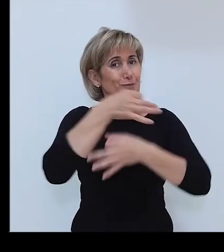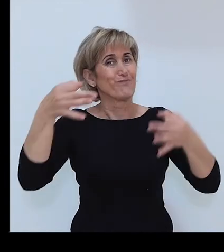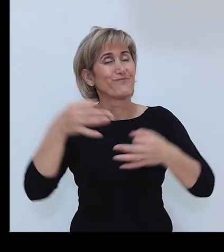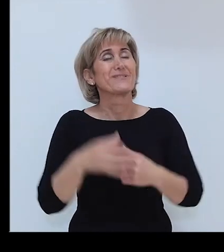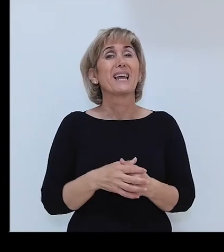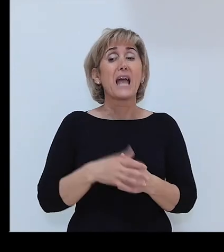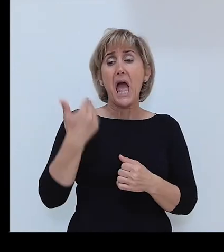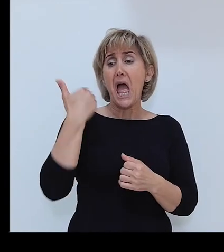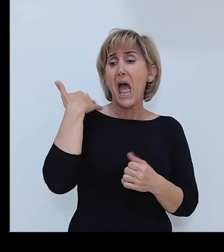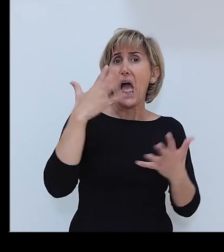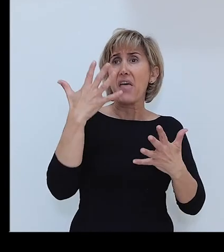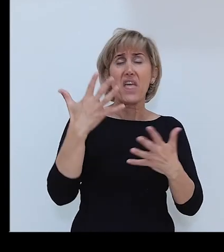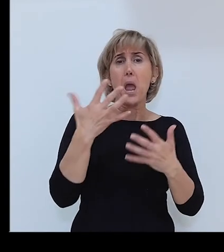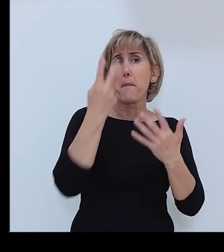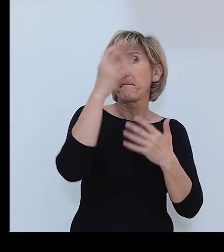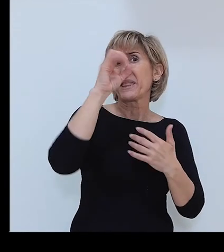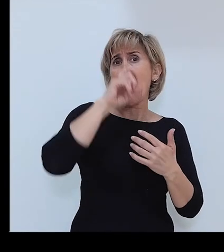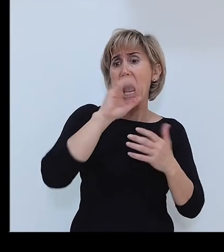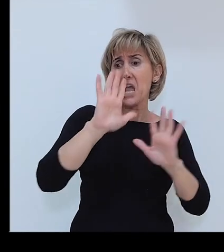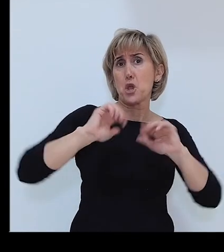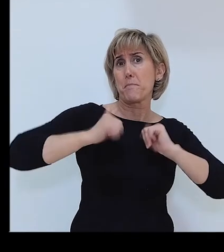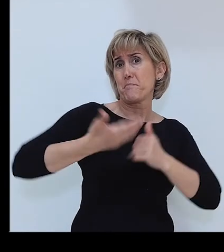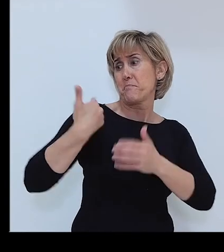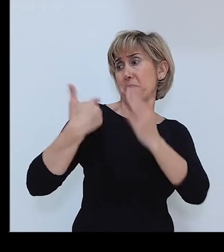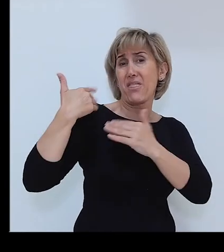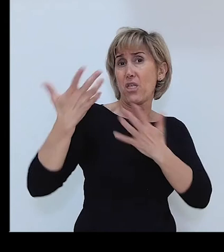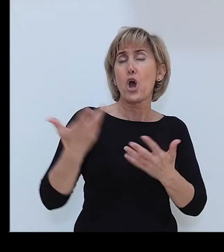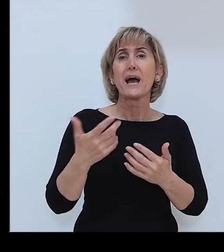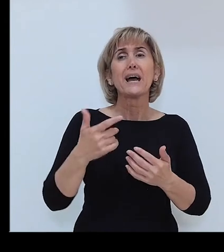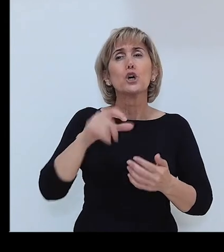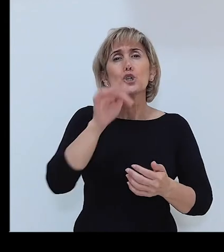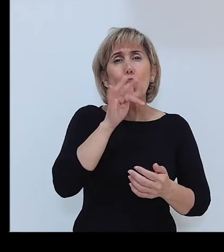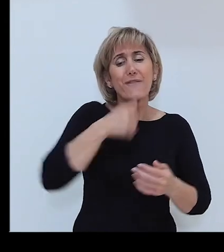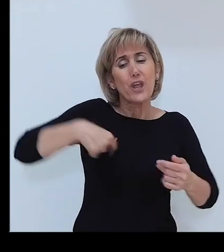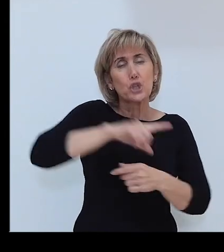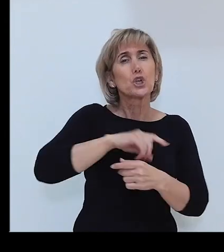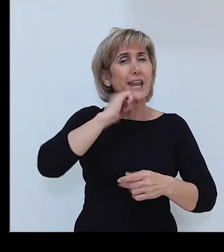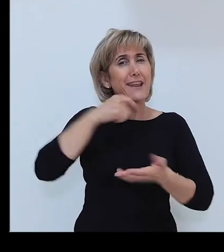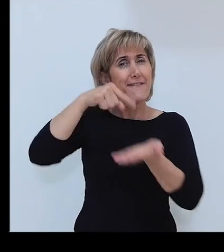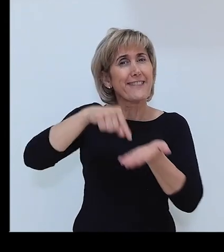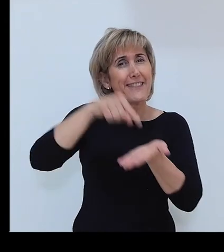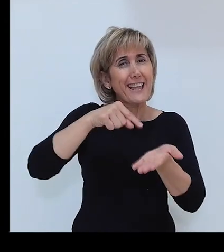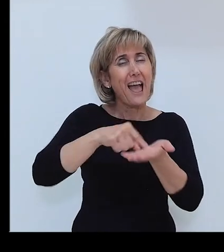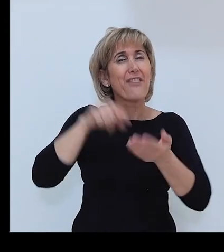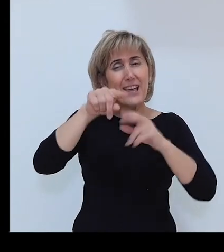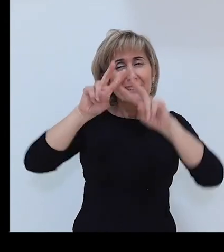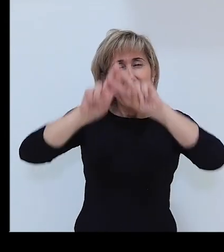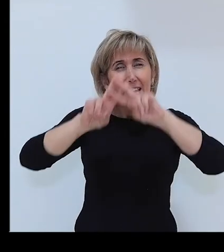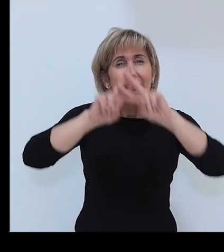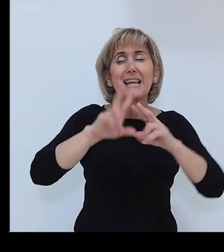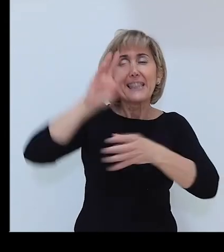¿verdad? Sí, claro, lo que estaba diciendo es que si empezó hace dos décadas, es que seguimos